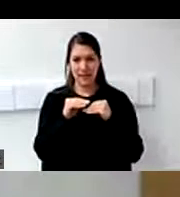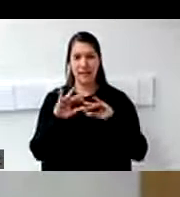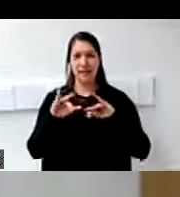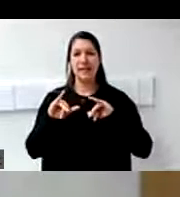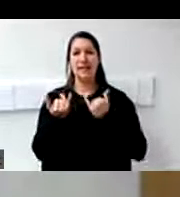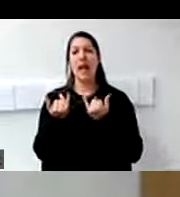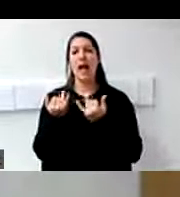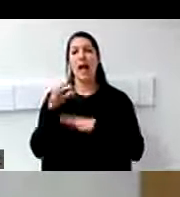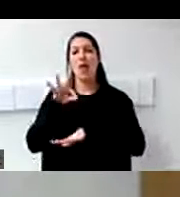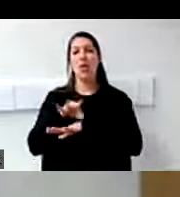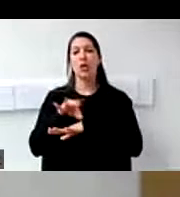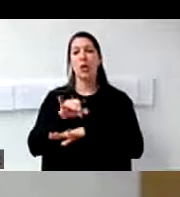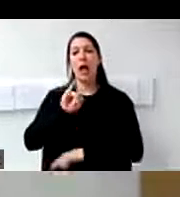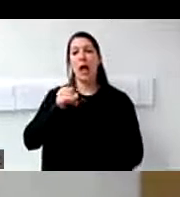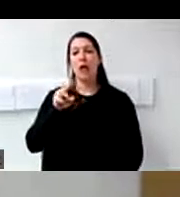Yudice.